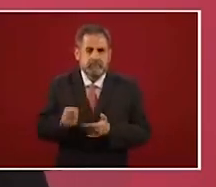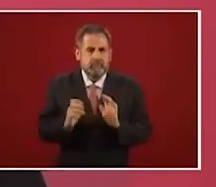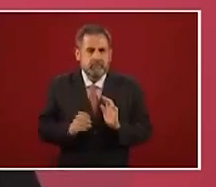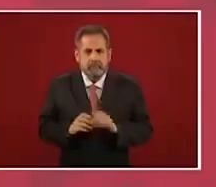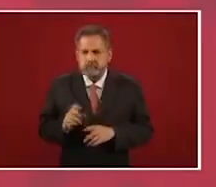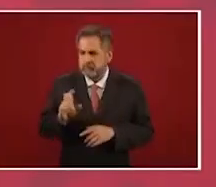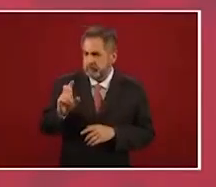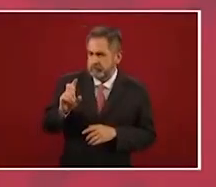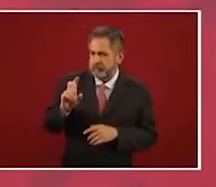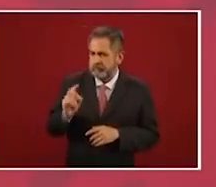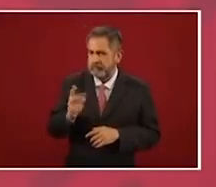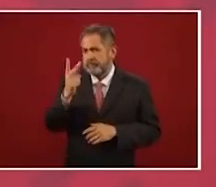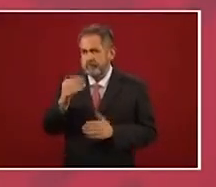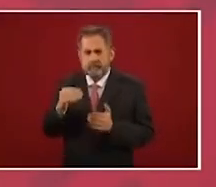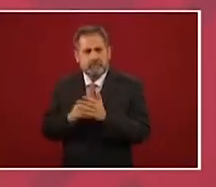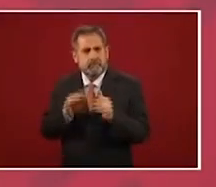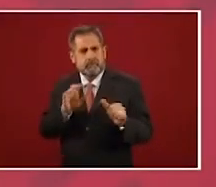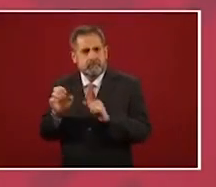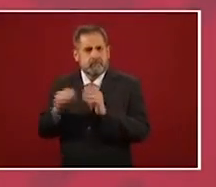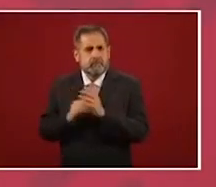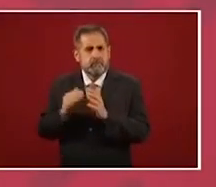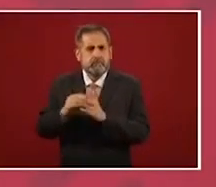estos